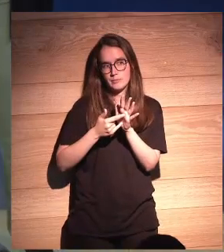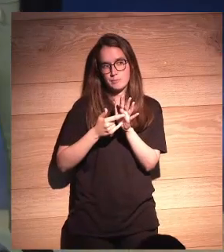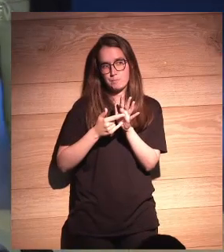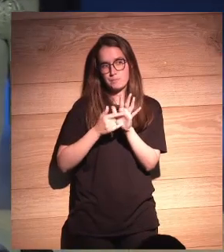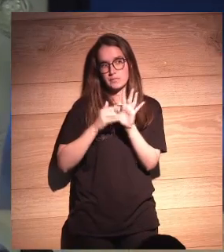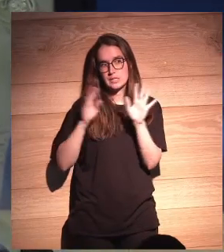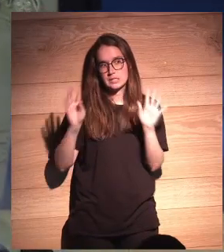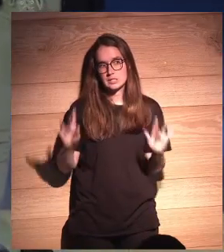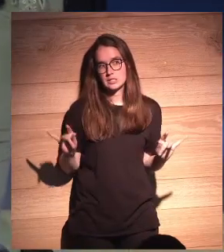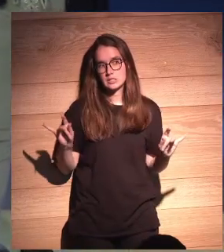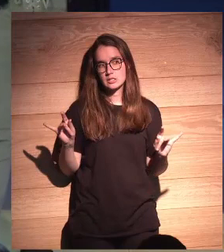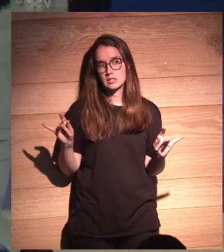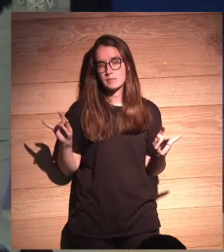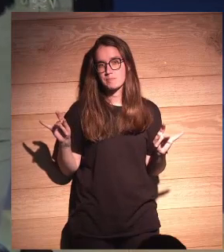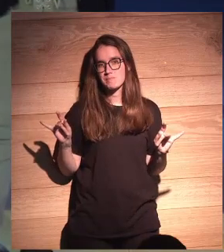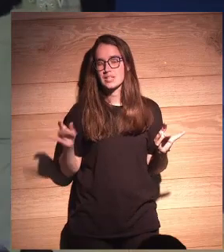Sí.